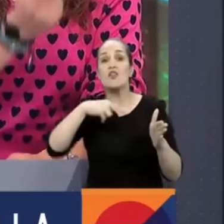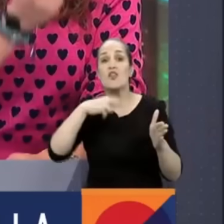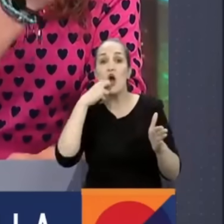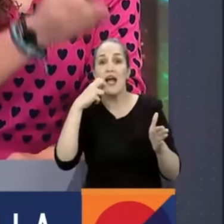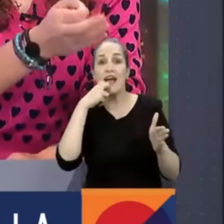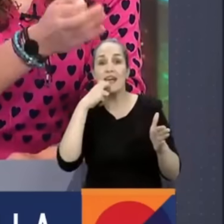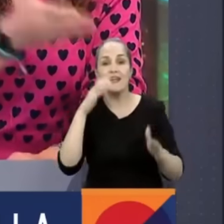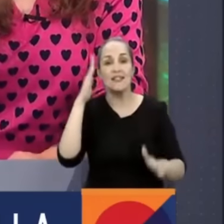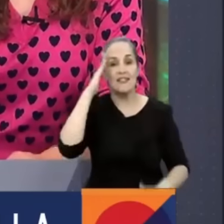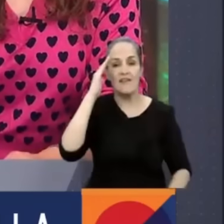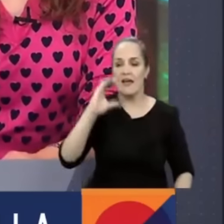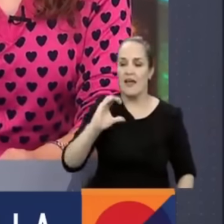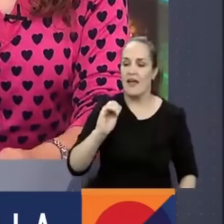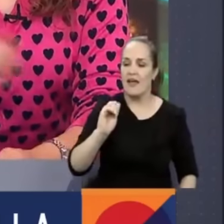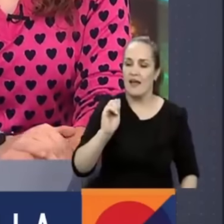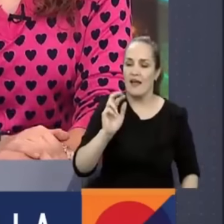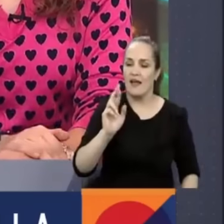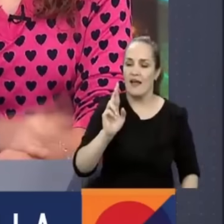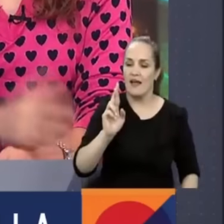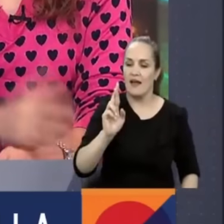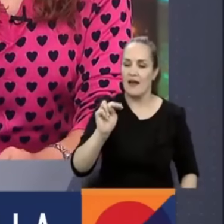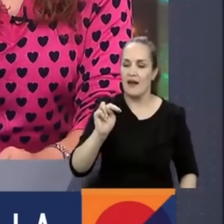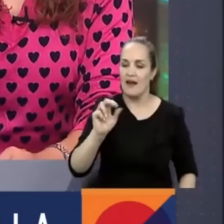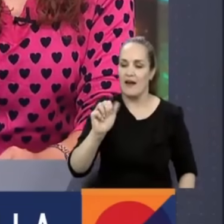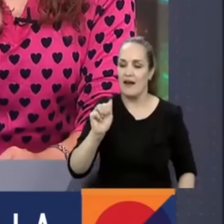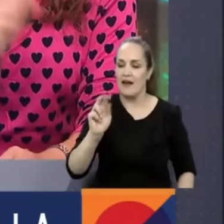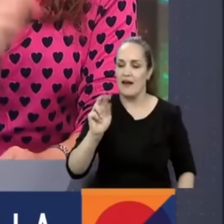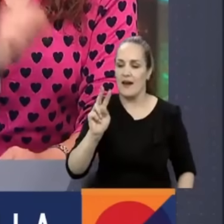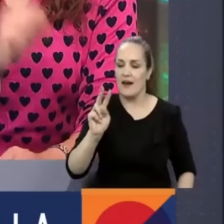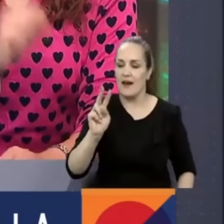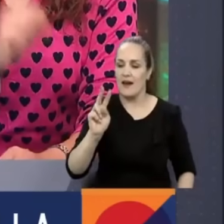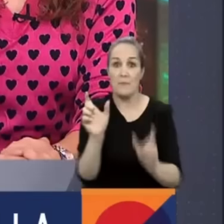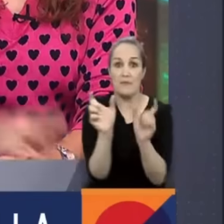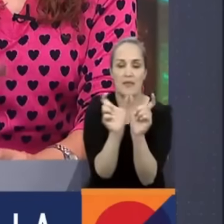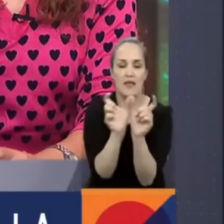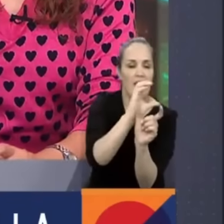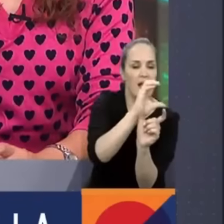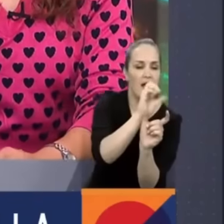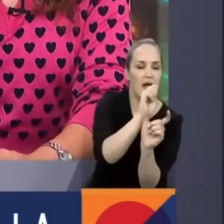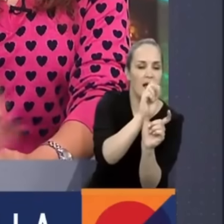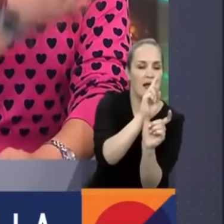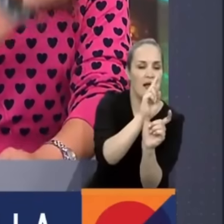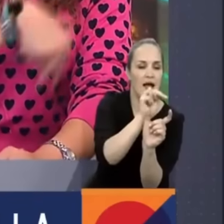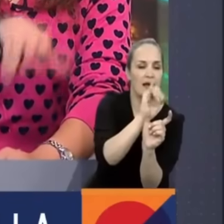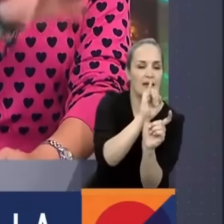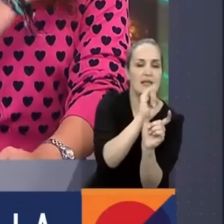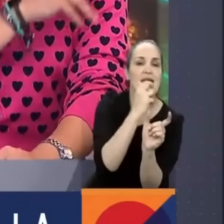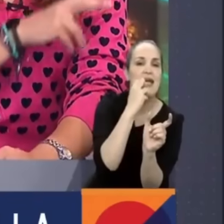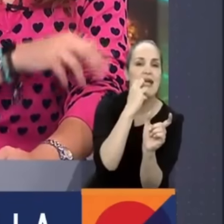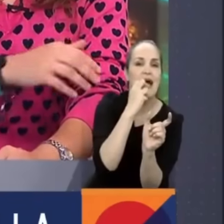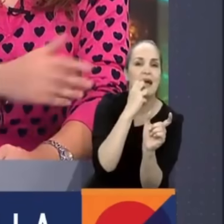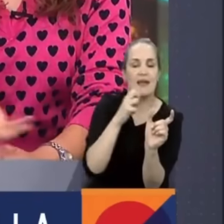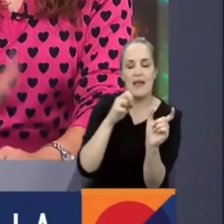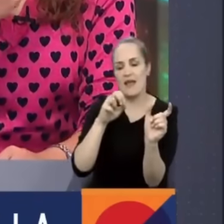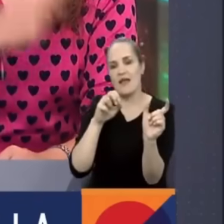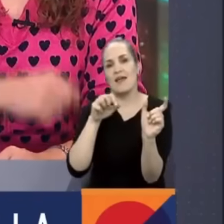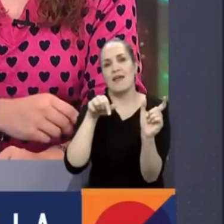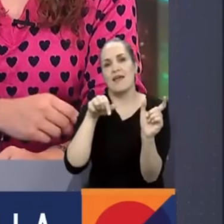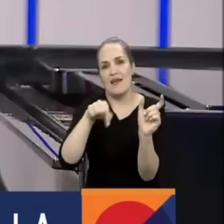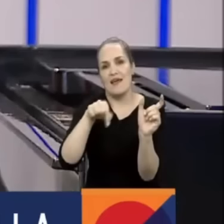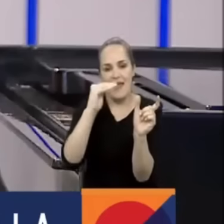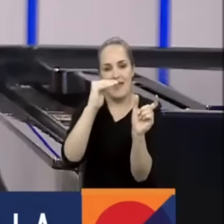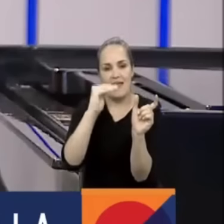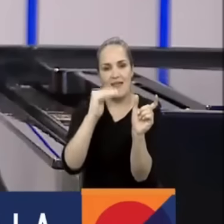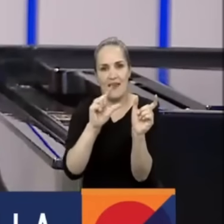carnaval viene de carni livare en español no, en italiano, que significa alivianar. Alivianamos el consumo de carne,